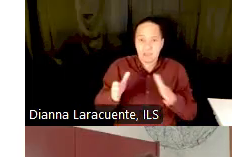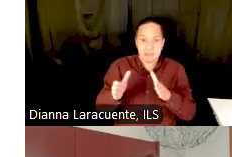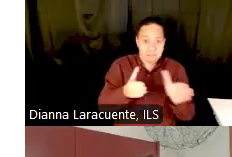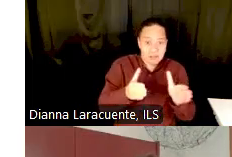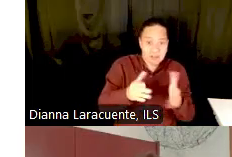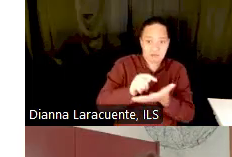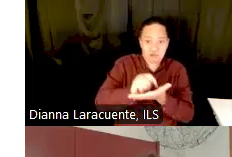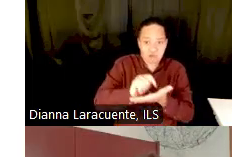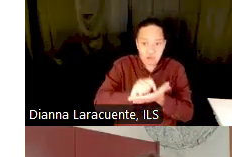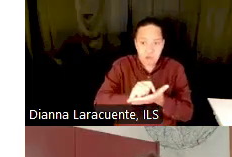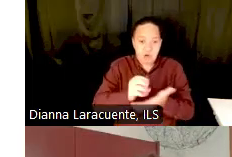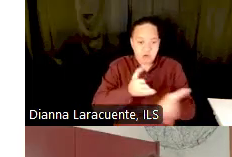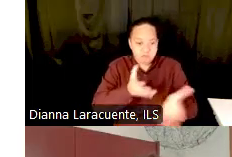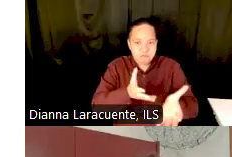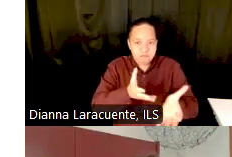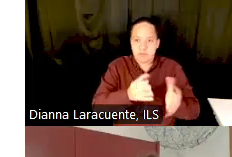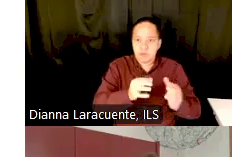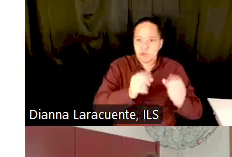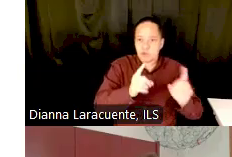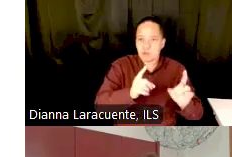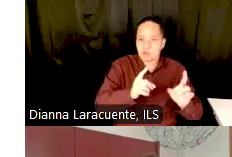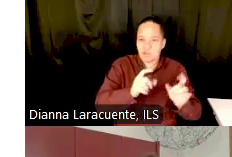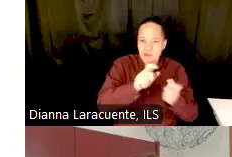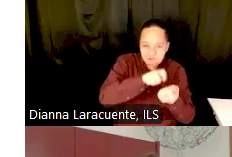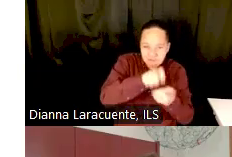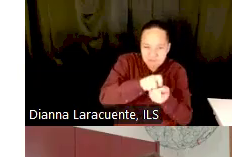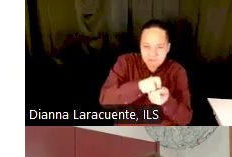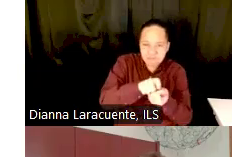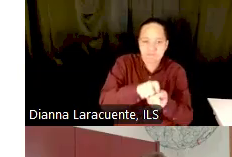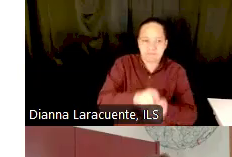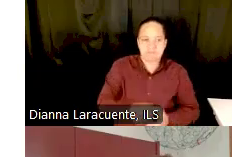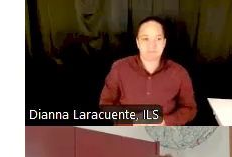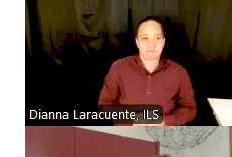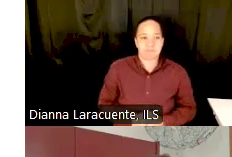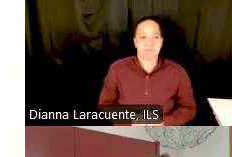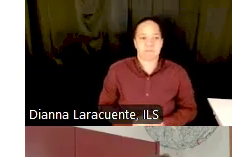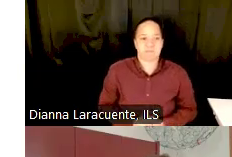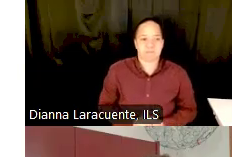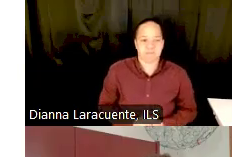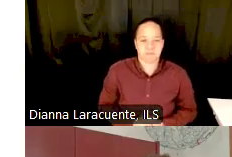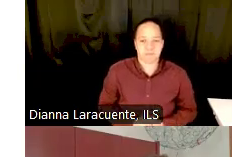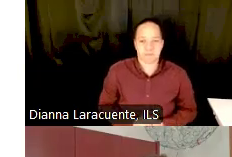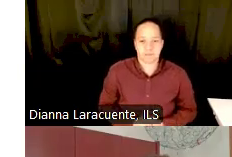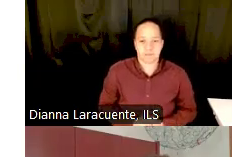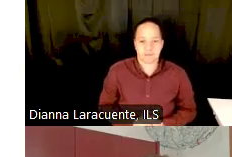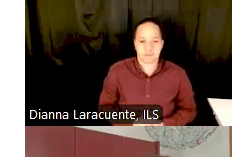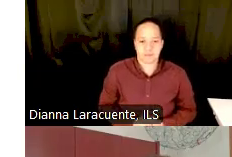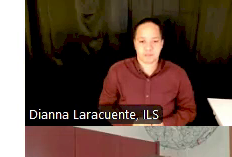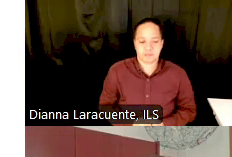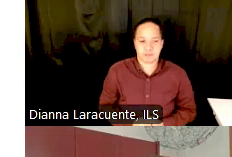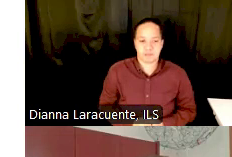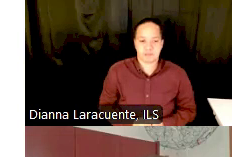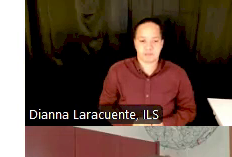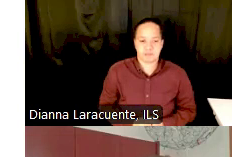o el plan de intervención educacional pues sea más específico y más amplio. ¿Qué nos podemos encontrar en el